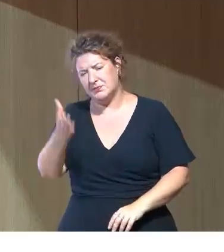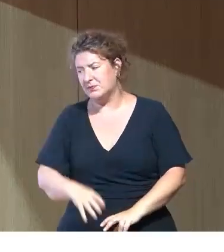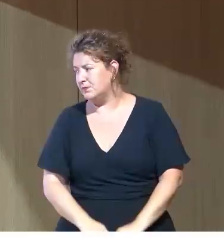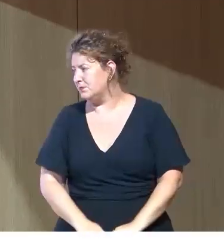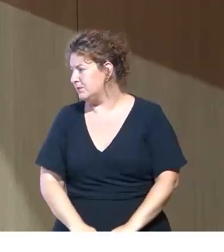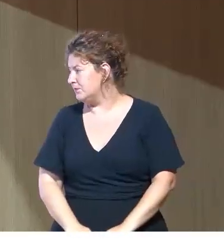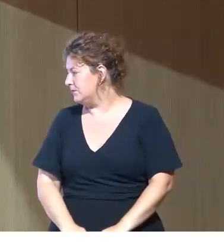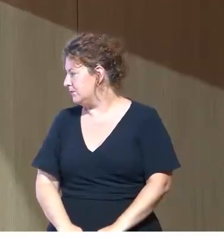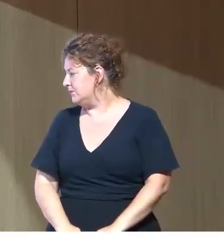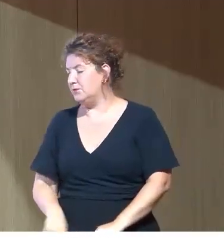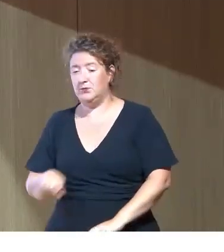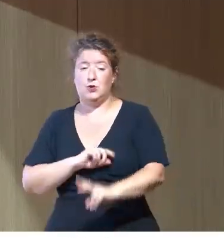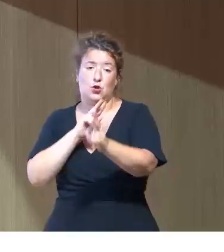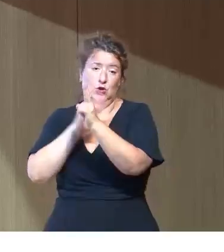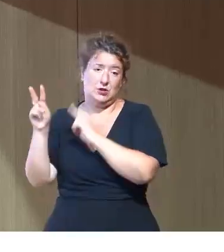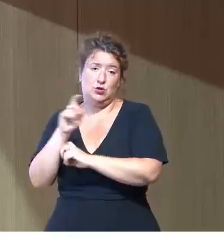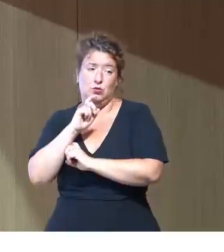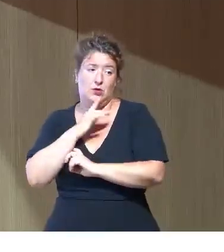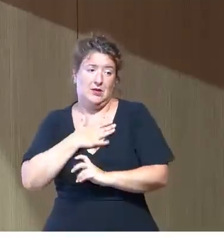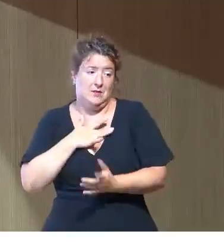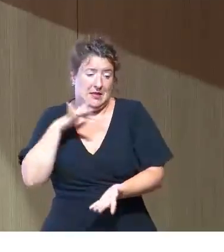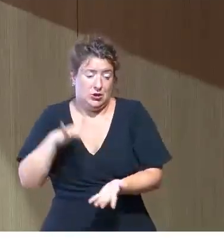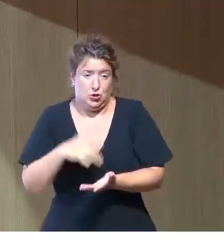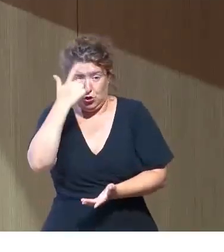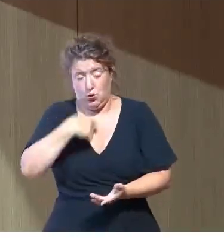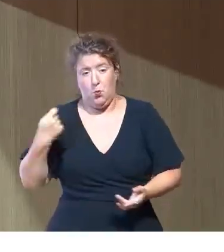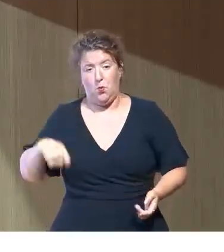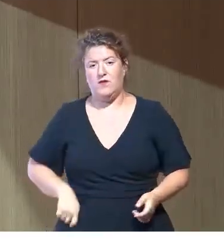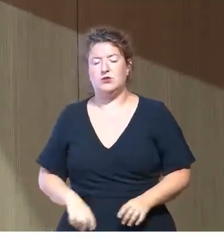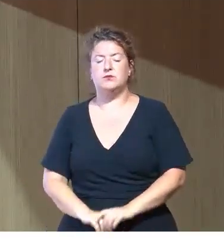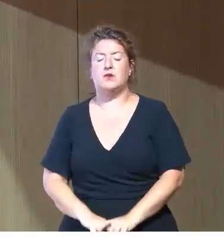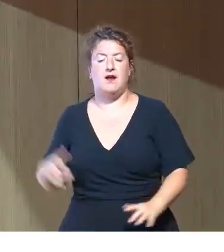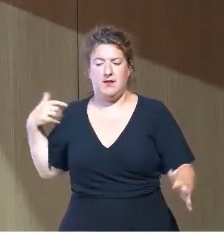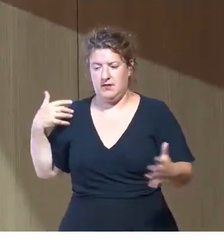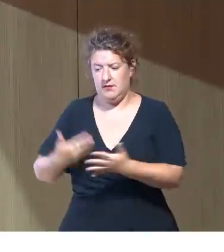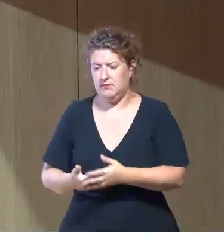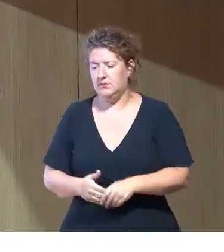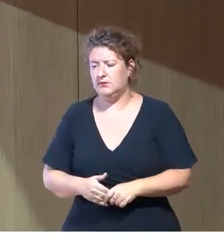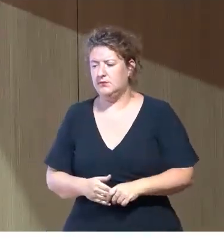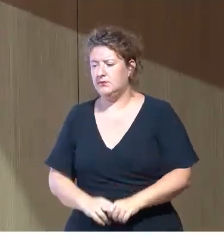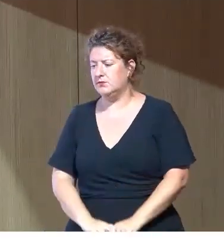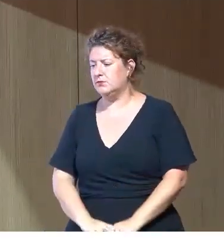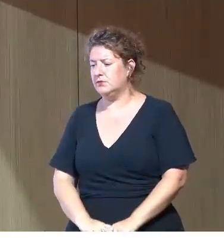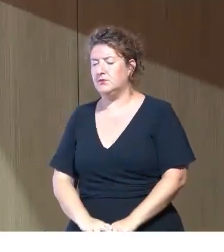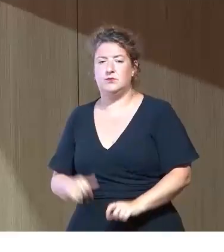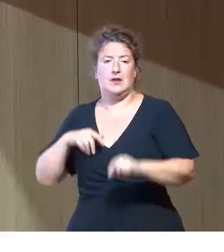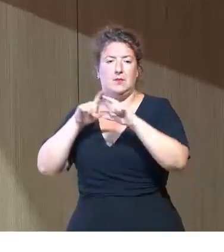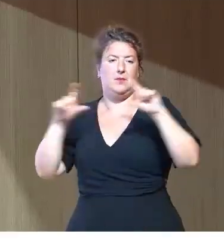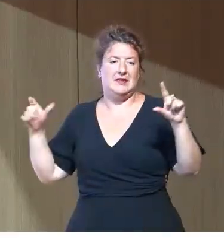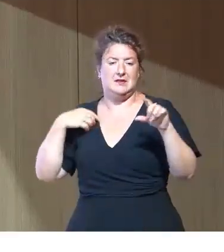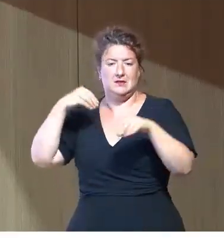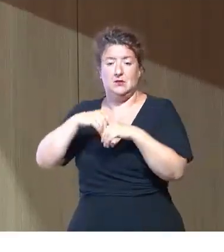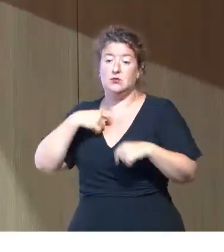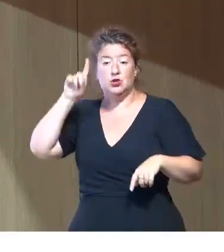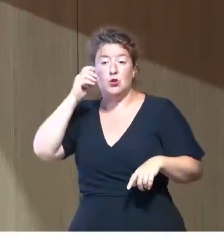si quieres te contesto empezando un poco por lo que yo he vivido como profesional hasta ahora yo llevo 12 años trabajando de la misma empresa no sé